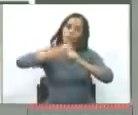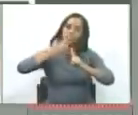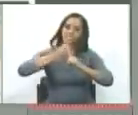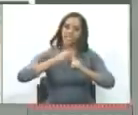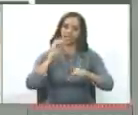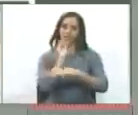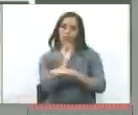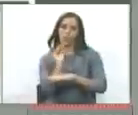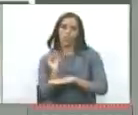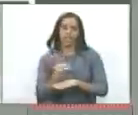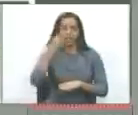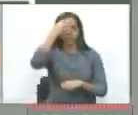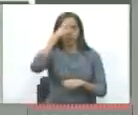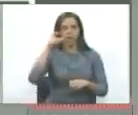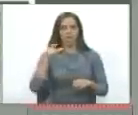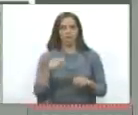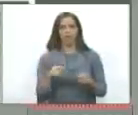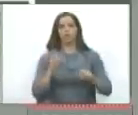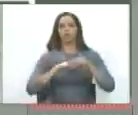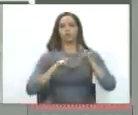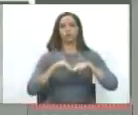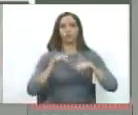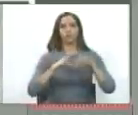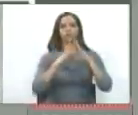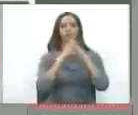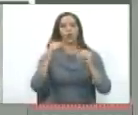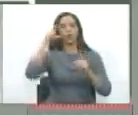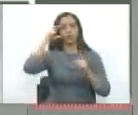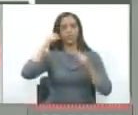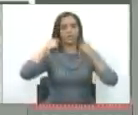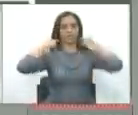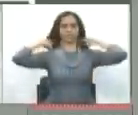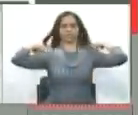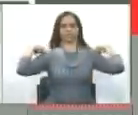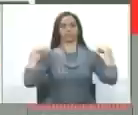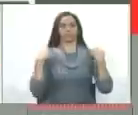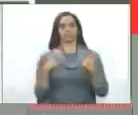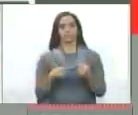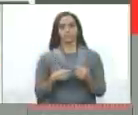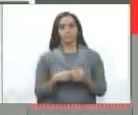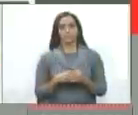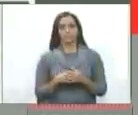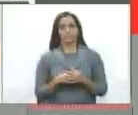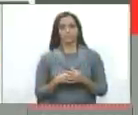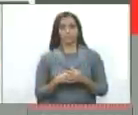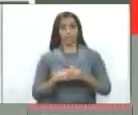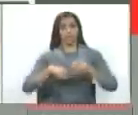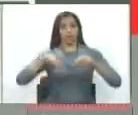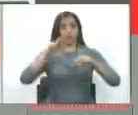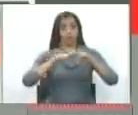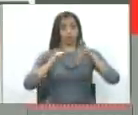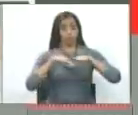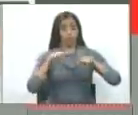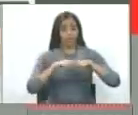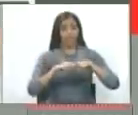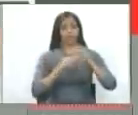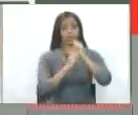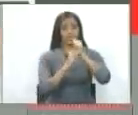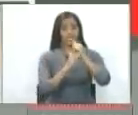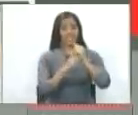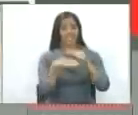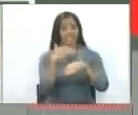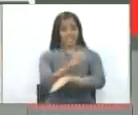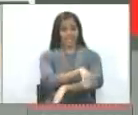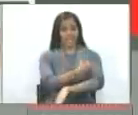nuestro pueblo, construir todos los días, construir unitariamente, construir los líderes de calle, los líderes